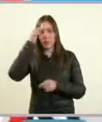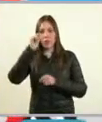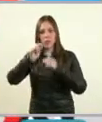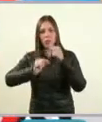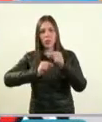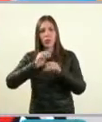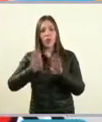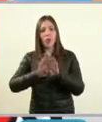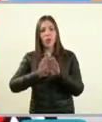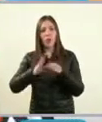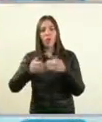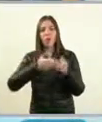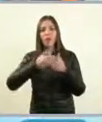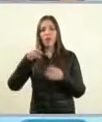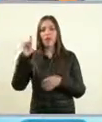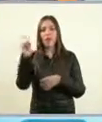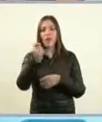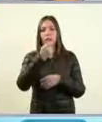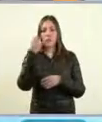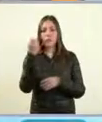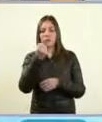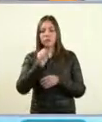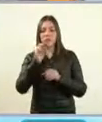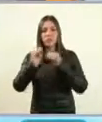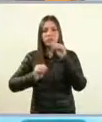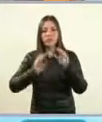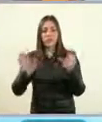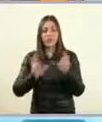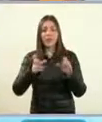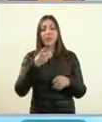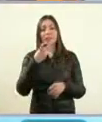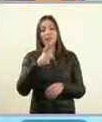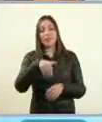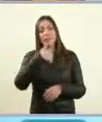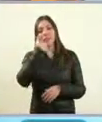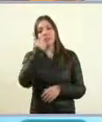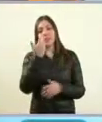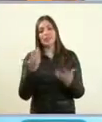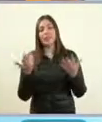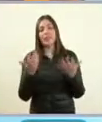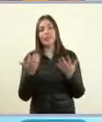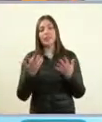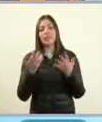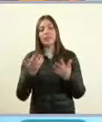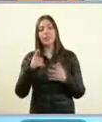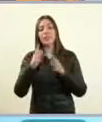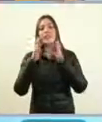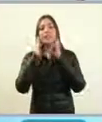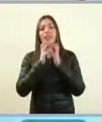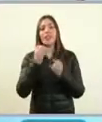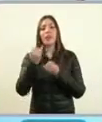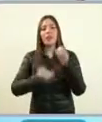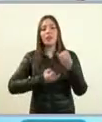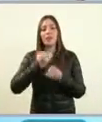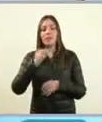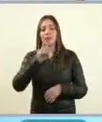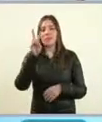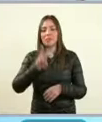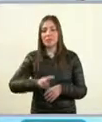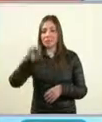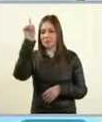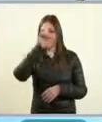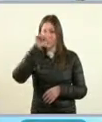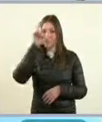al entorno digital y a los contenidos de valor es parte de la intención que tiene este Santa Tracker, por lo que les recomiendo de Sí. verdad